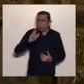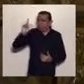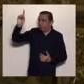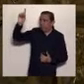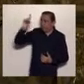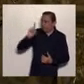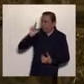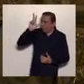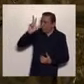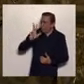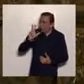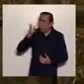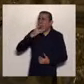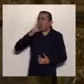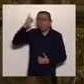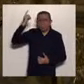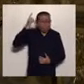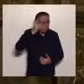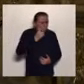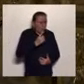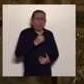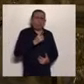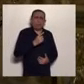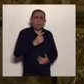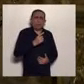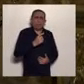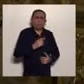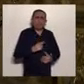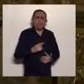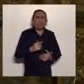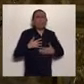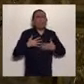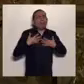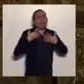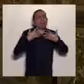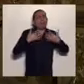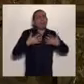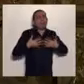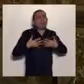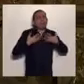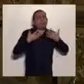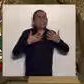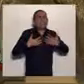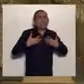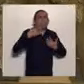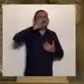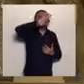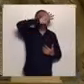bendito el que viene, el nombre del Señor. Hosana en el